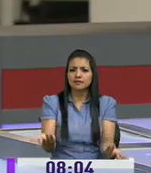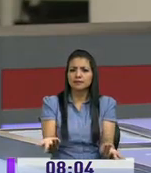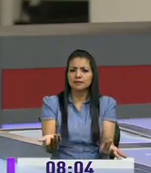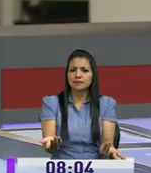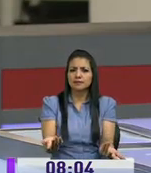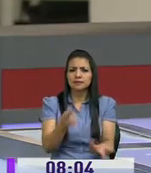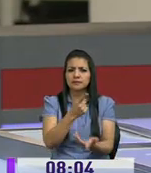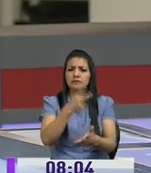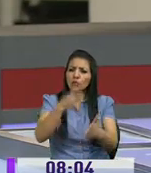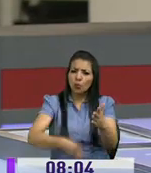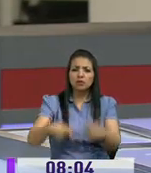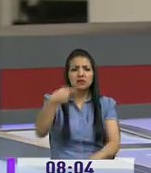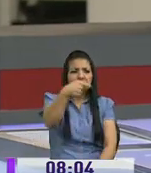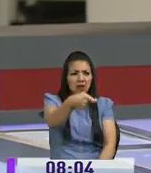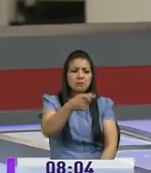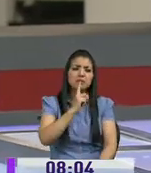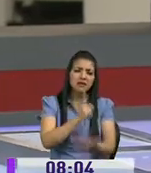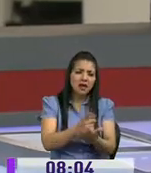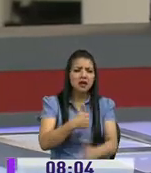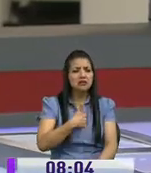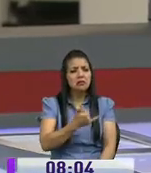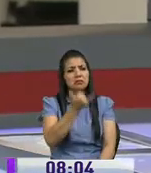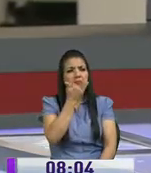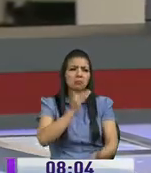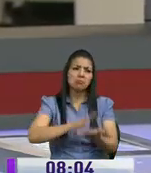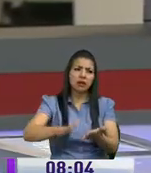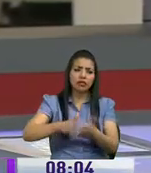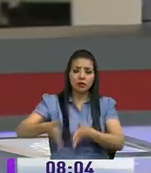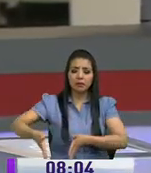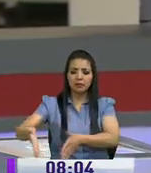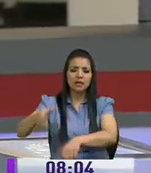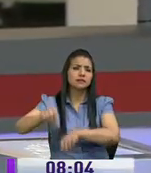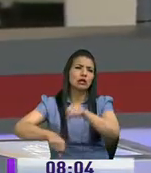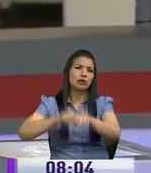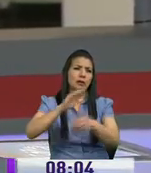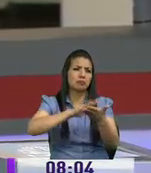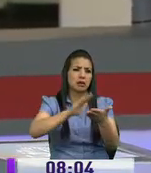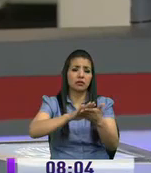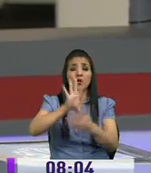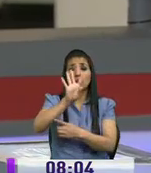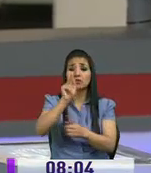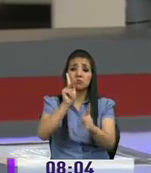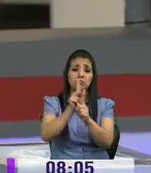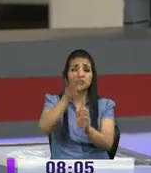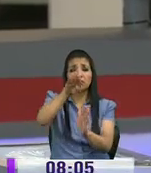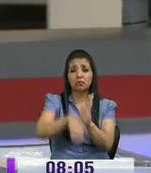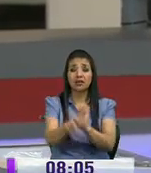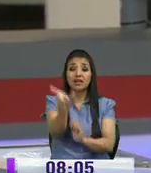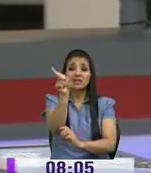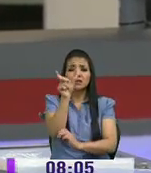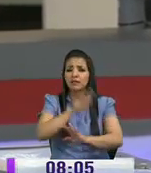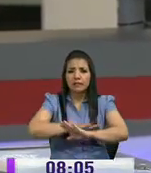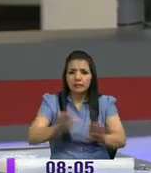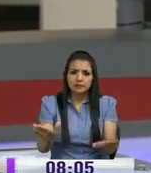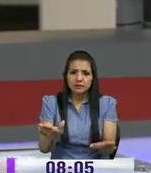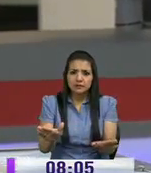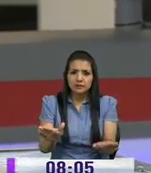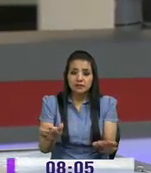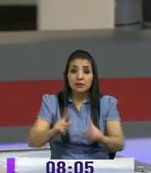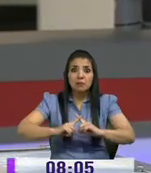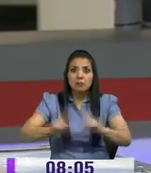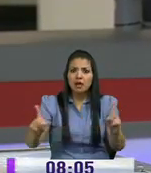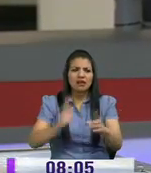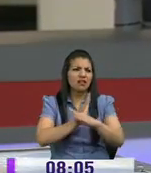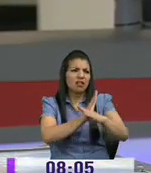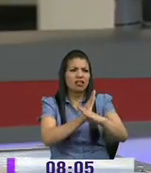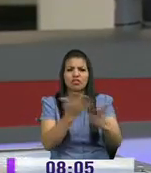$57.90, eso le tocaba pagar por meterse en una vía que no debía, y la reducción de 4.5 puntos en la licencia. Esta señora que